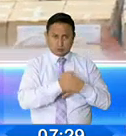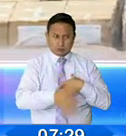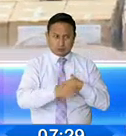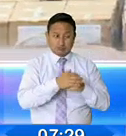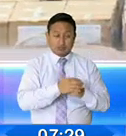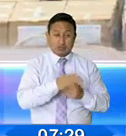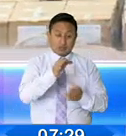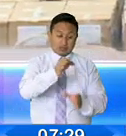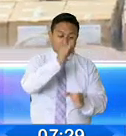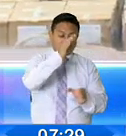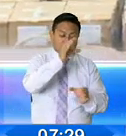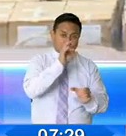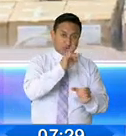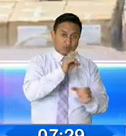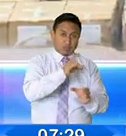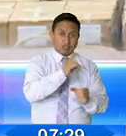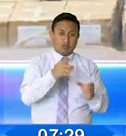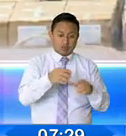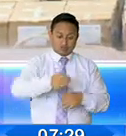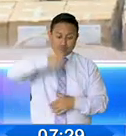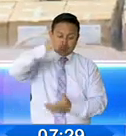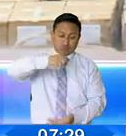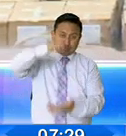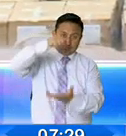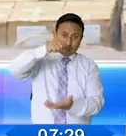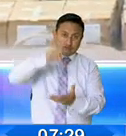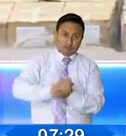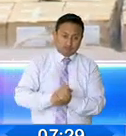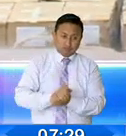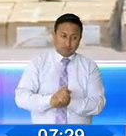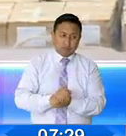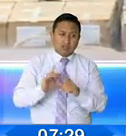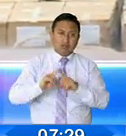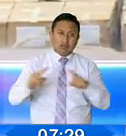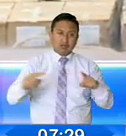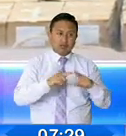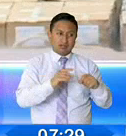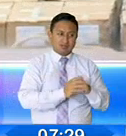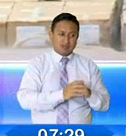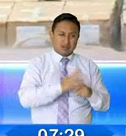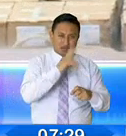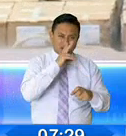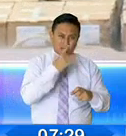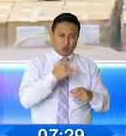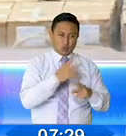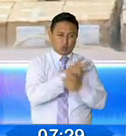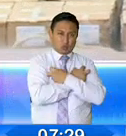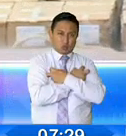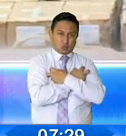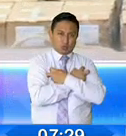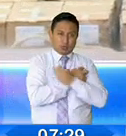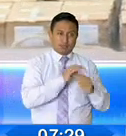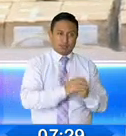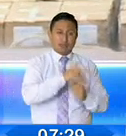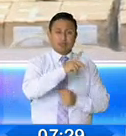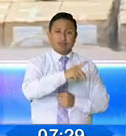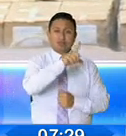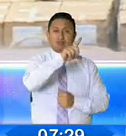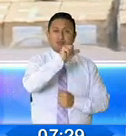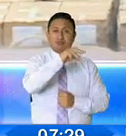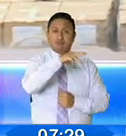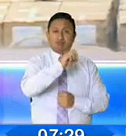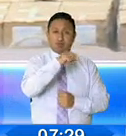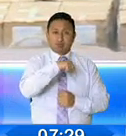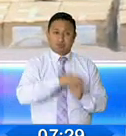botella o un papel o una funda, tiene una gran cantidad de sustancias tóxicas, metales pesados, plomo y mercurio y demás dentro